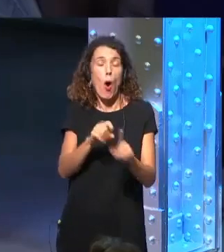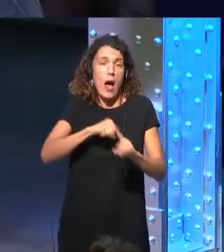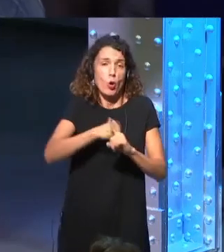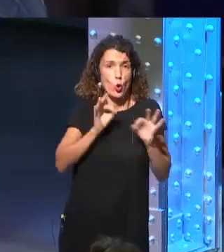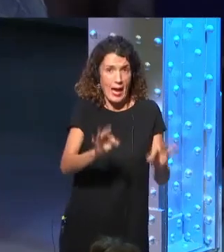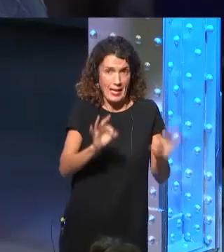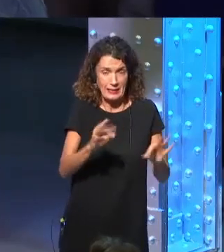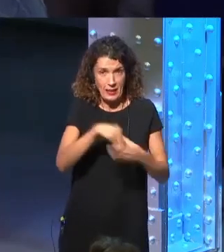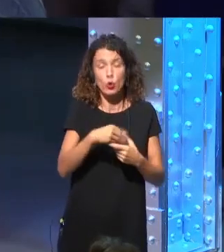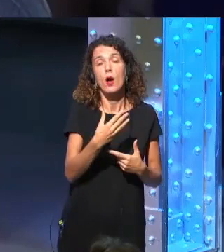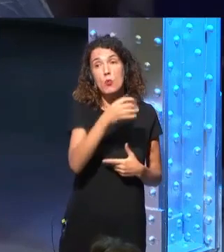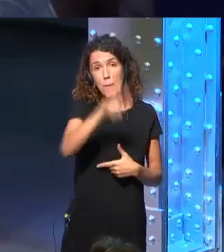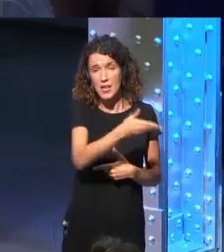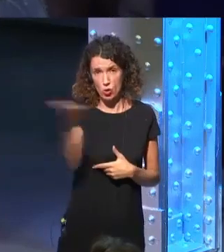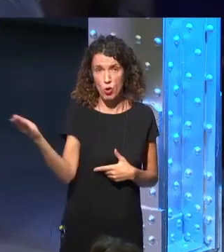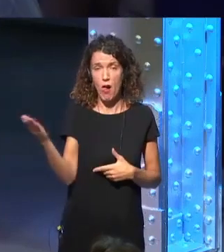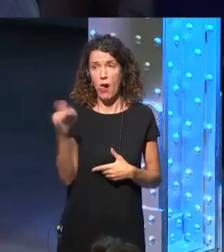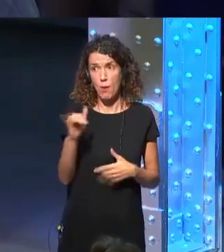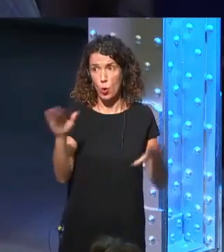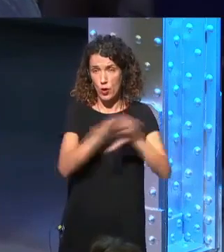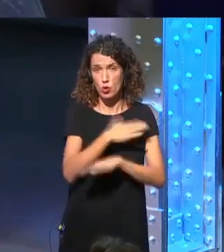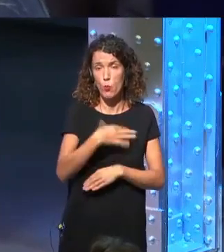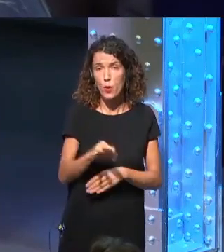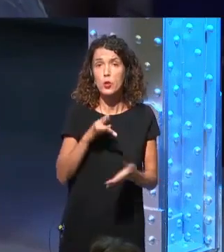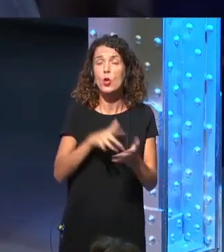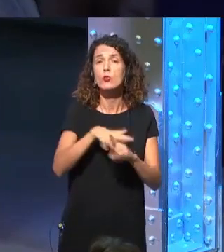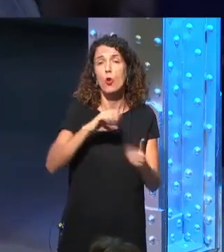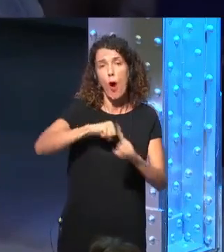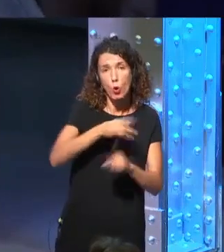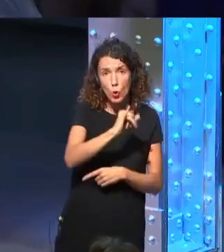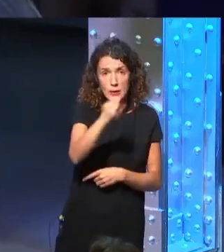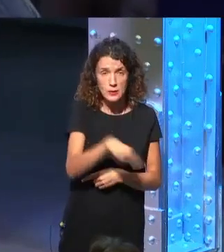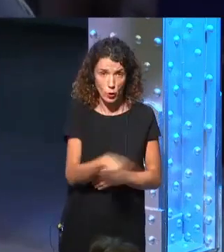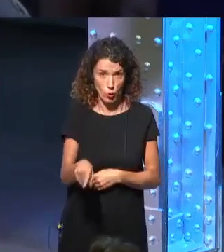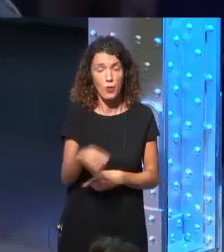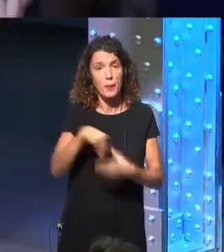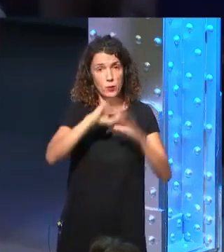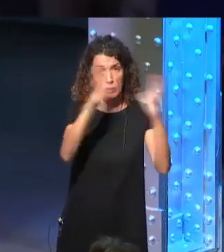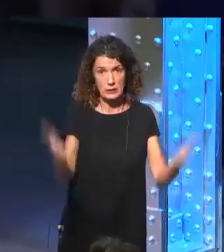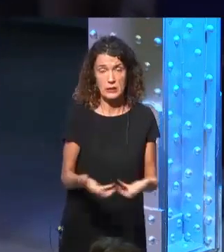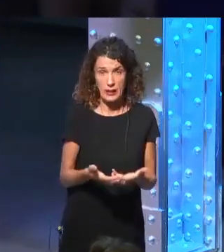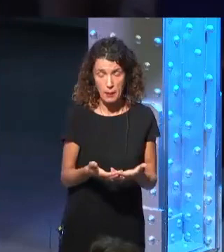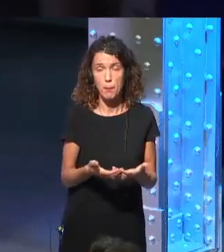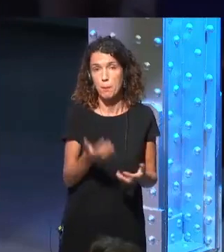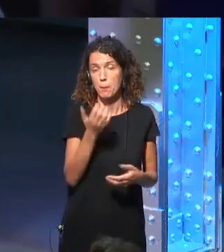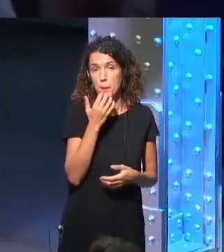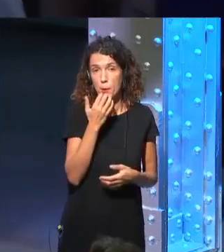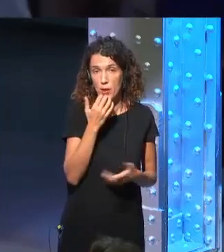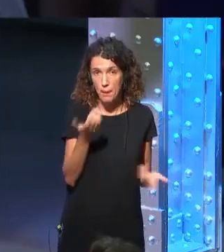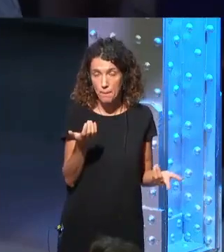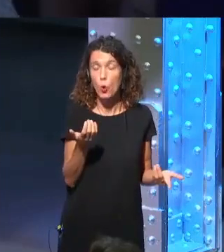Yo no sé cuántas personas hay aquí esta noche que han pasado por este tipo de experiencias en Internet. Lo